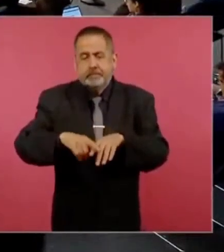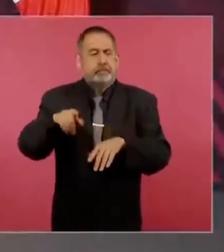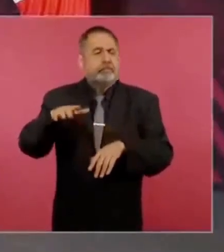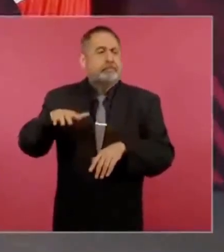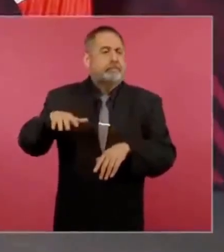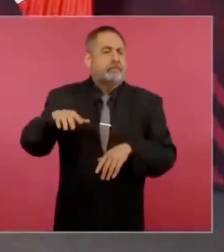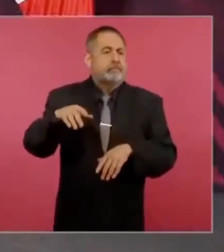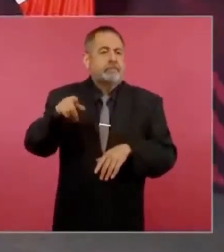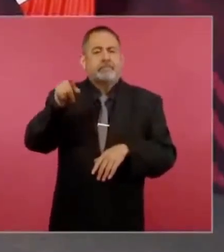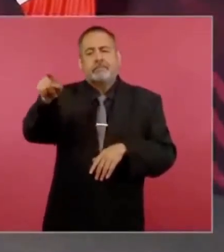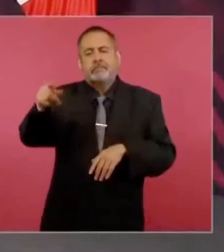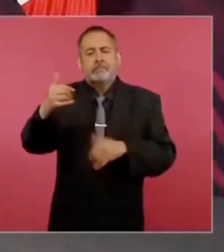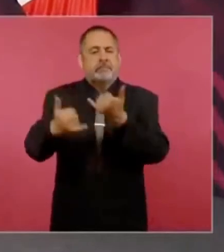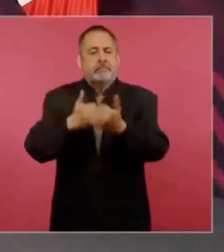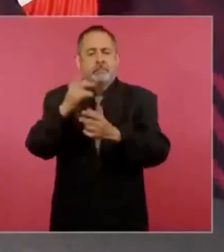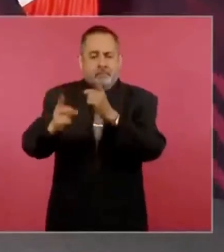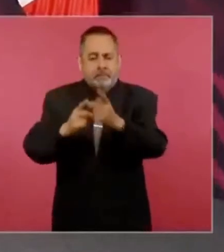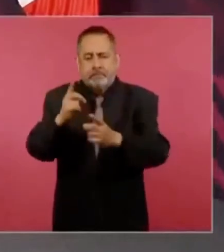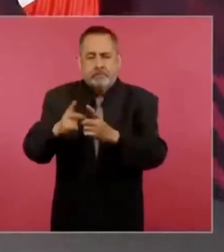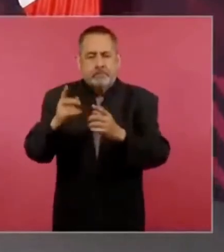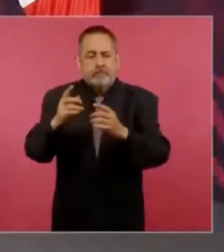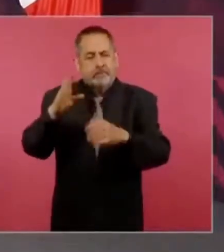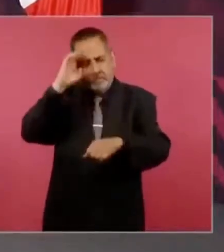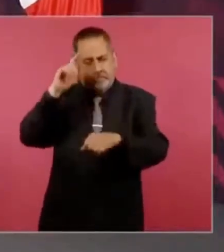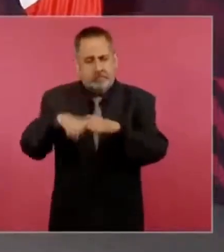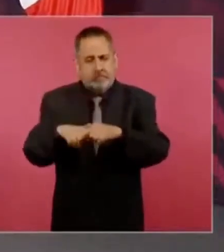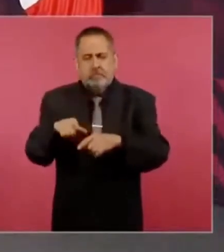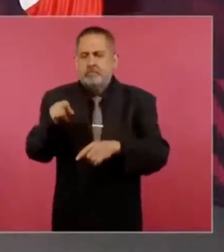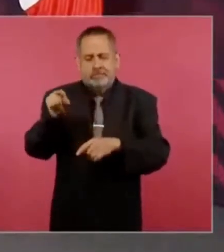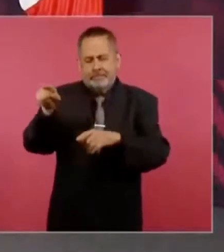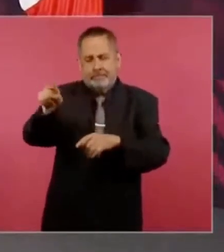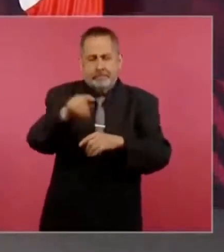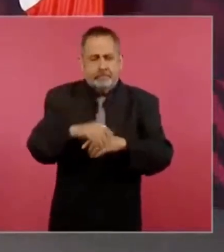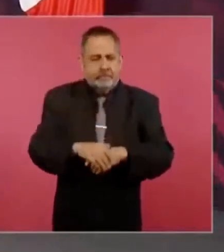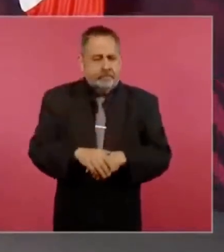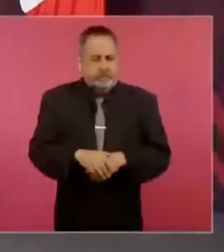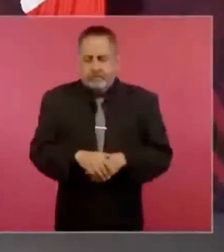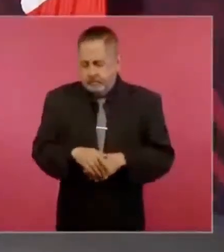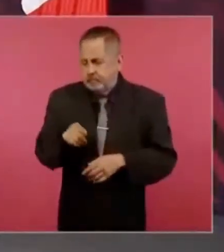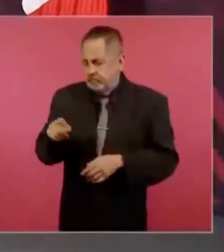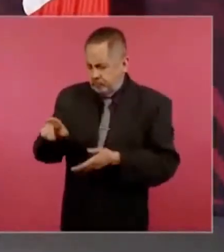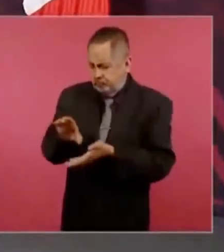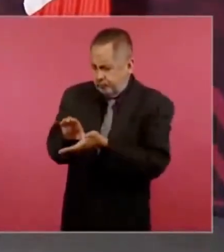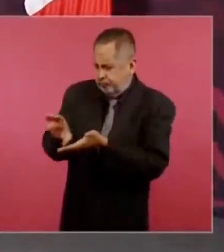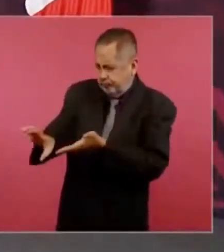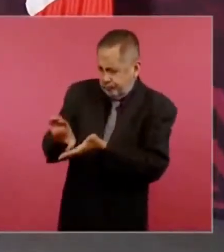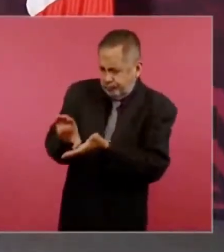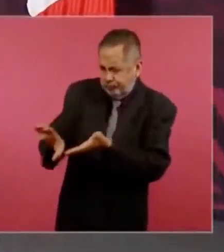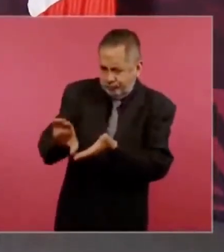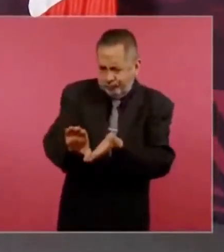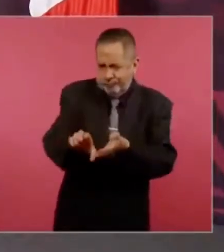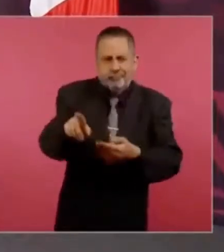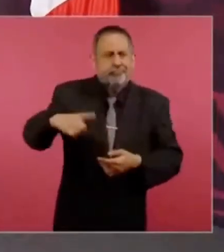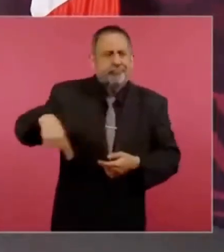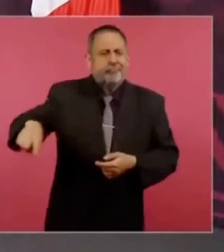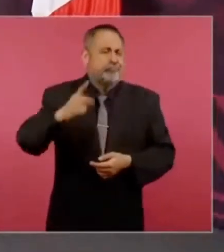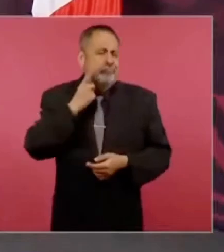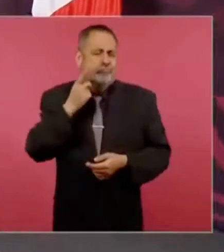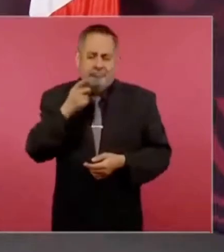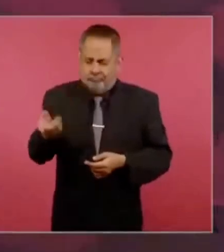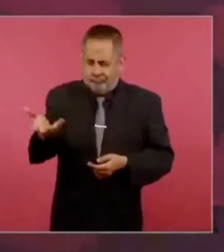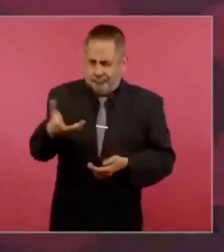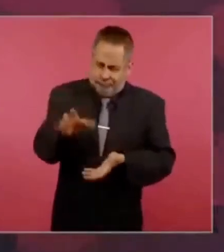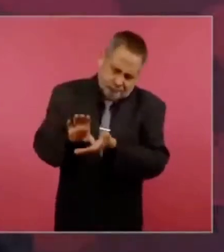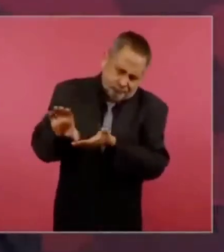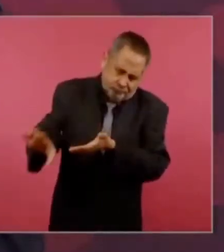deportivas, casas de cultura, todo se lo repartían a los legisladores.